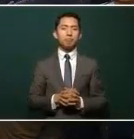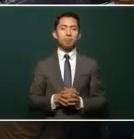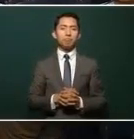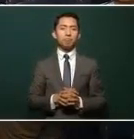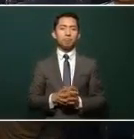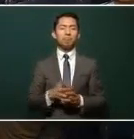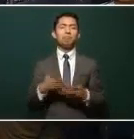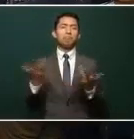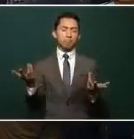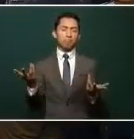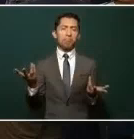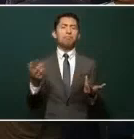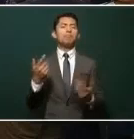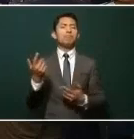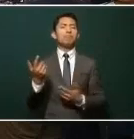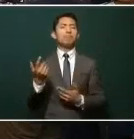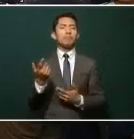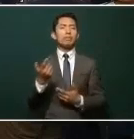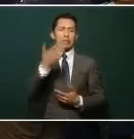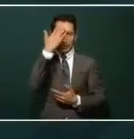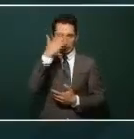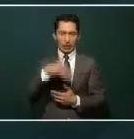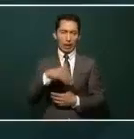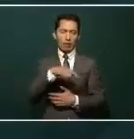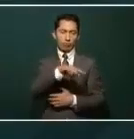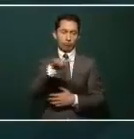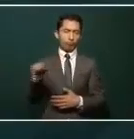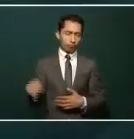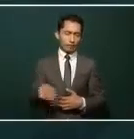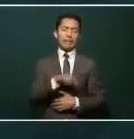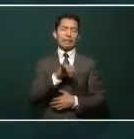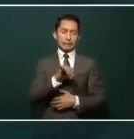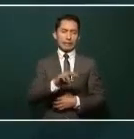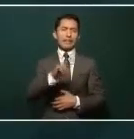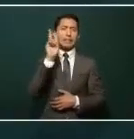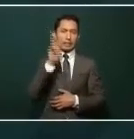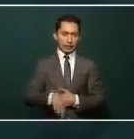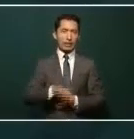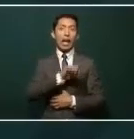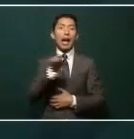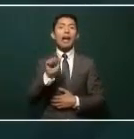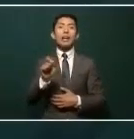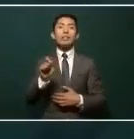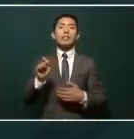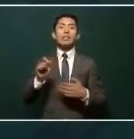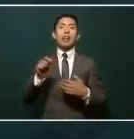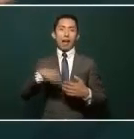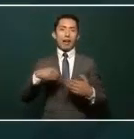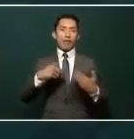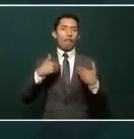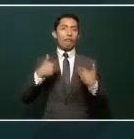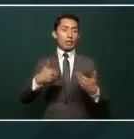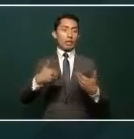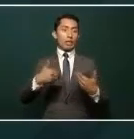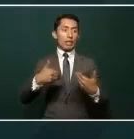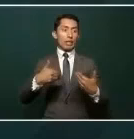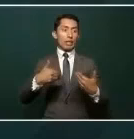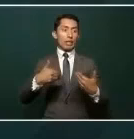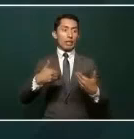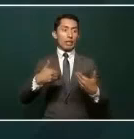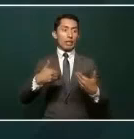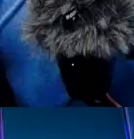sí pues ha crecido y la conciencia del consumidor mexicano como nunca